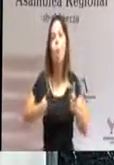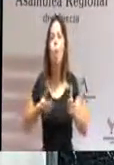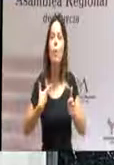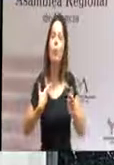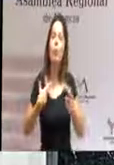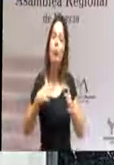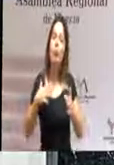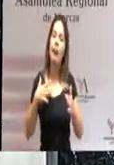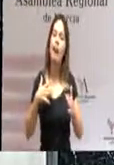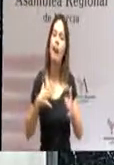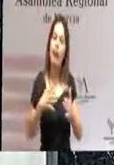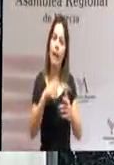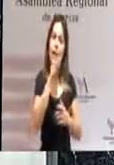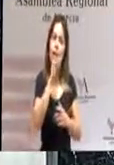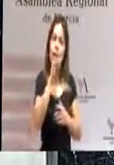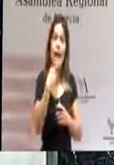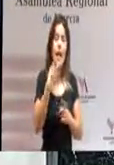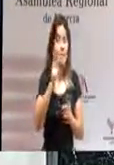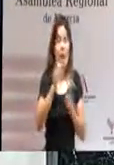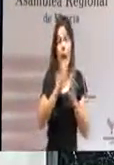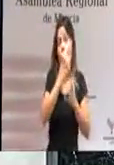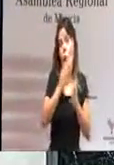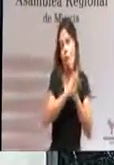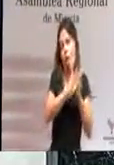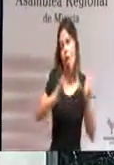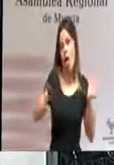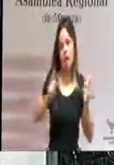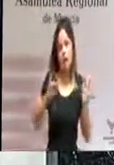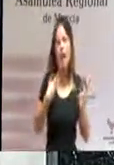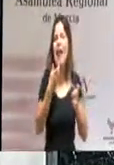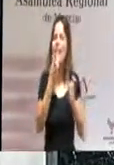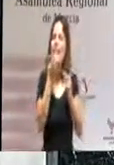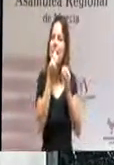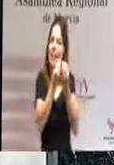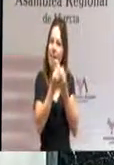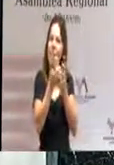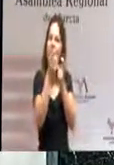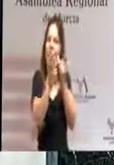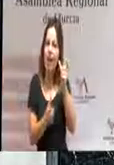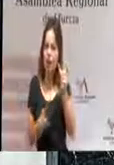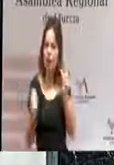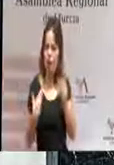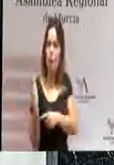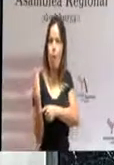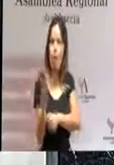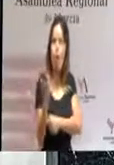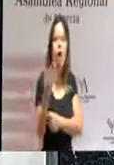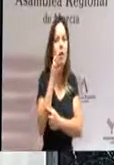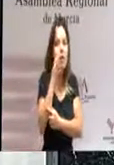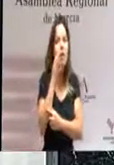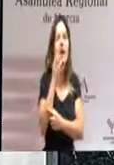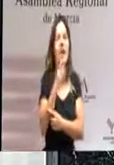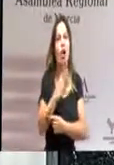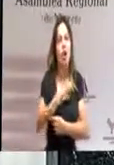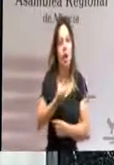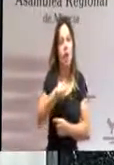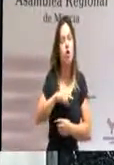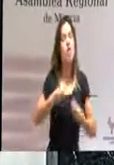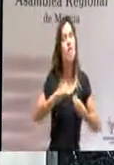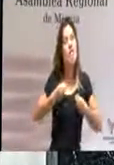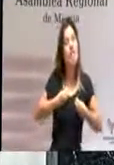llega. Más allá de los relatos, con cifras y datos en la mano, lo cierto es que nuestra región hoy no vive